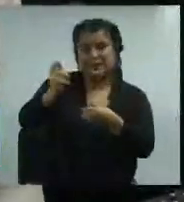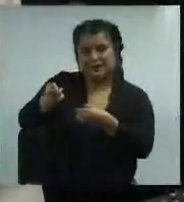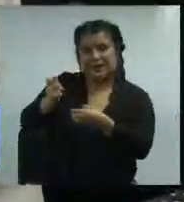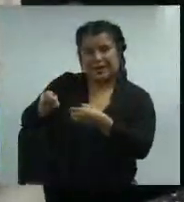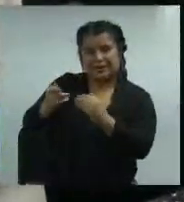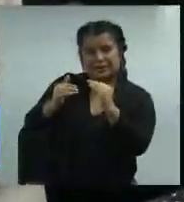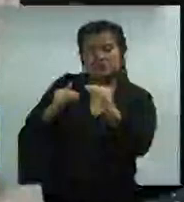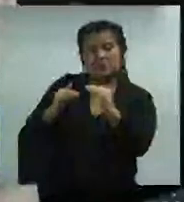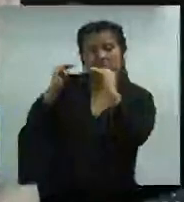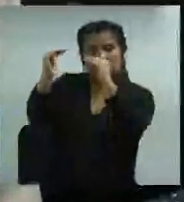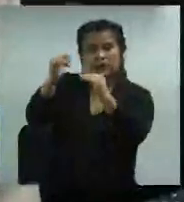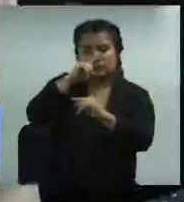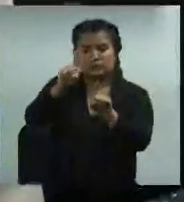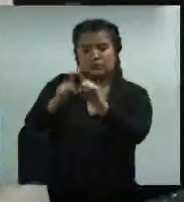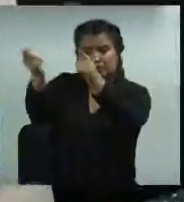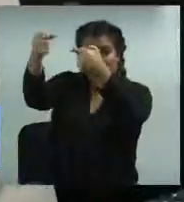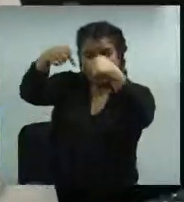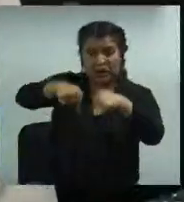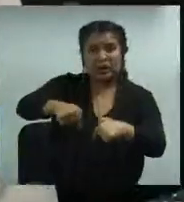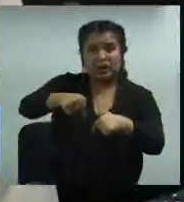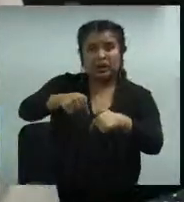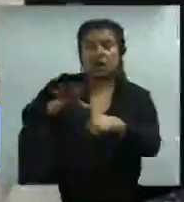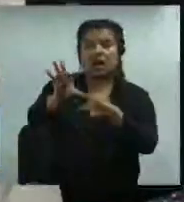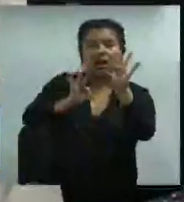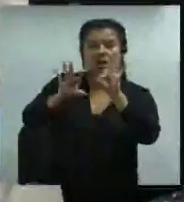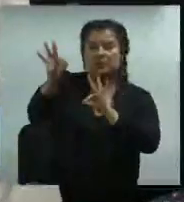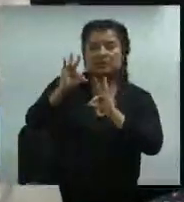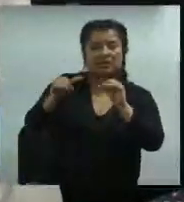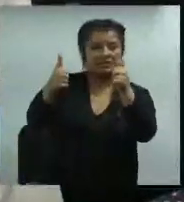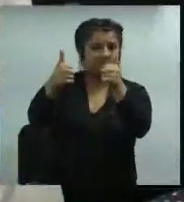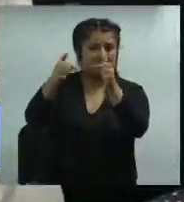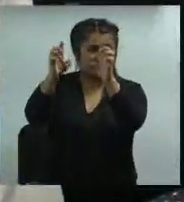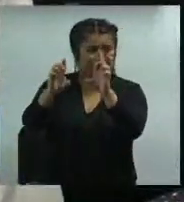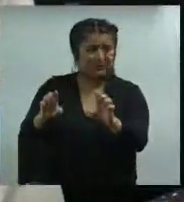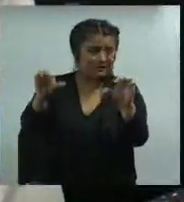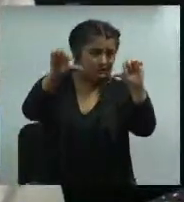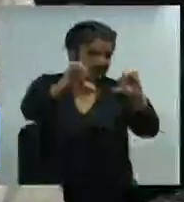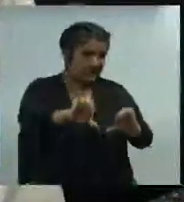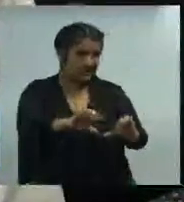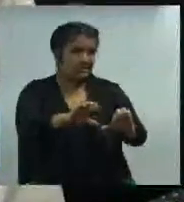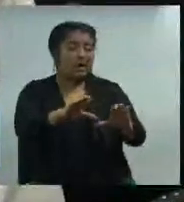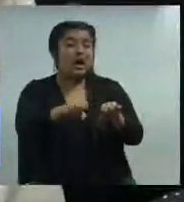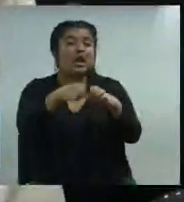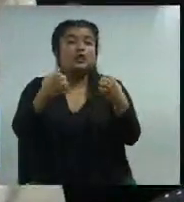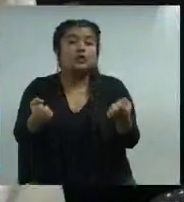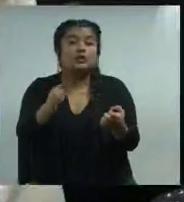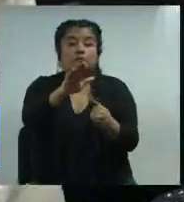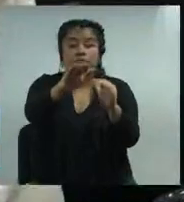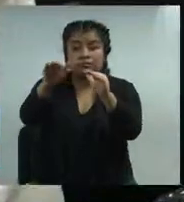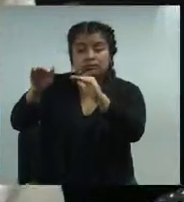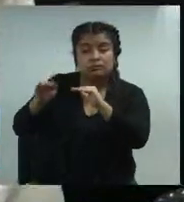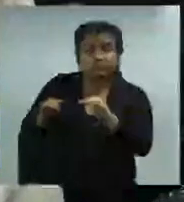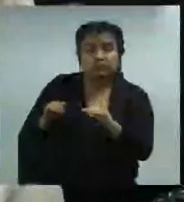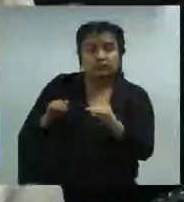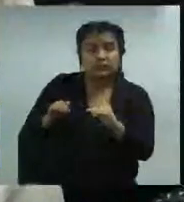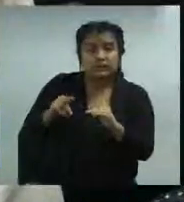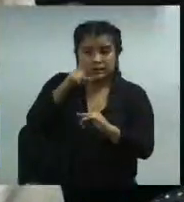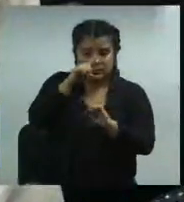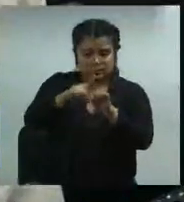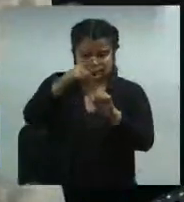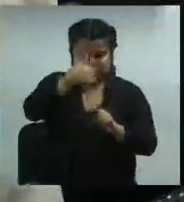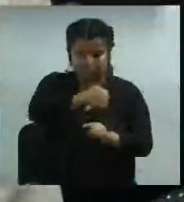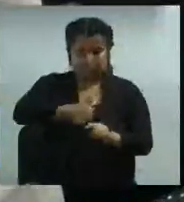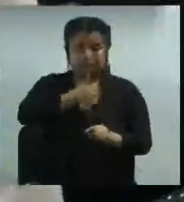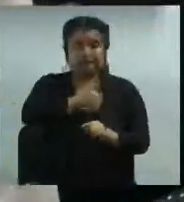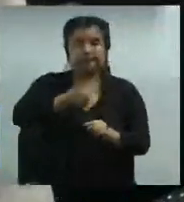acá, elegimos nosotros a los peores. Entonces, distinguidos colegas, yo tal vez tengo una posición tal